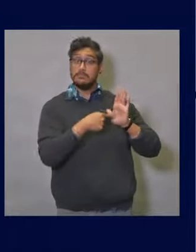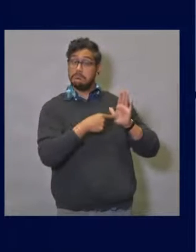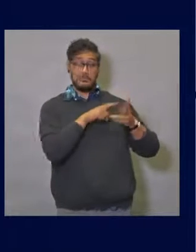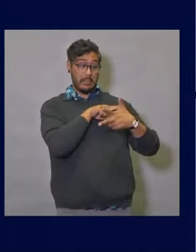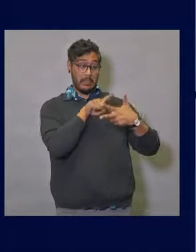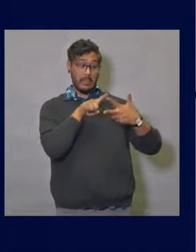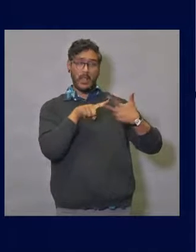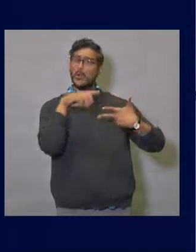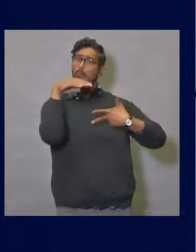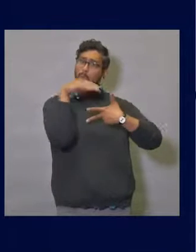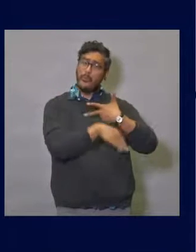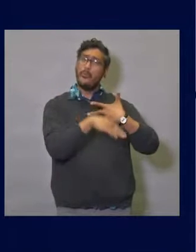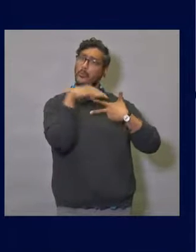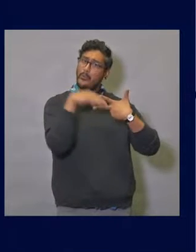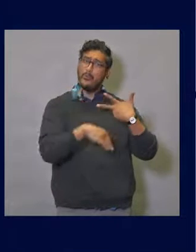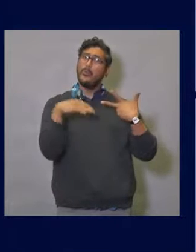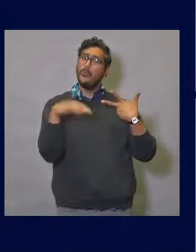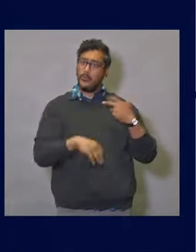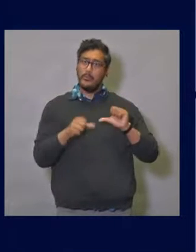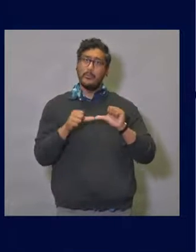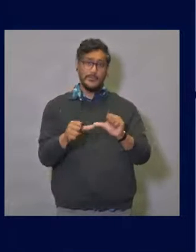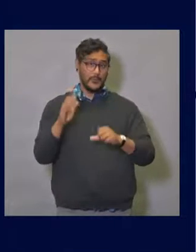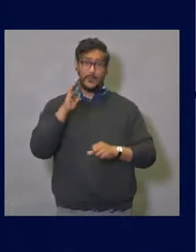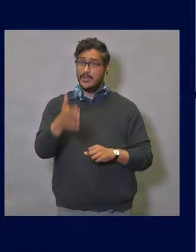y muertes. Next slide, please.